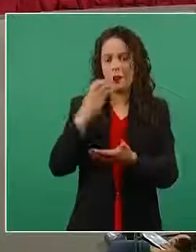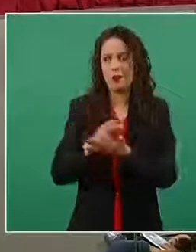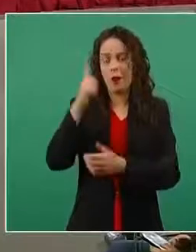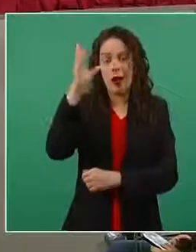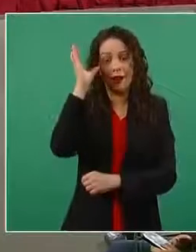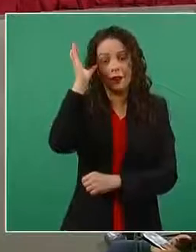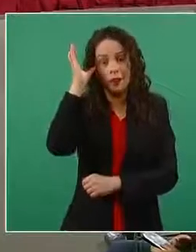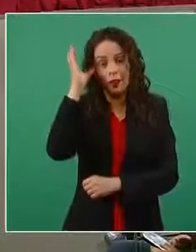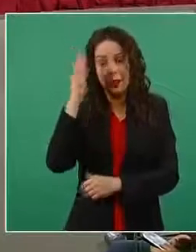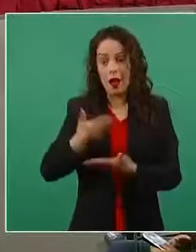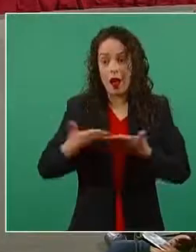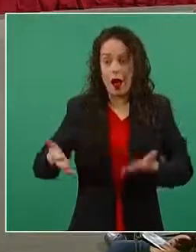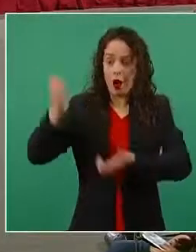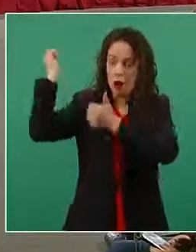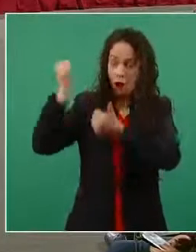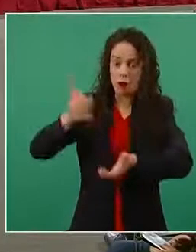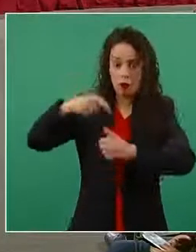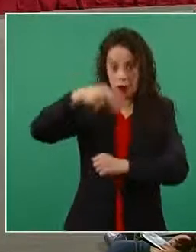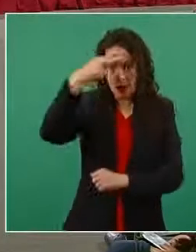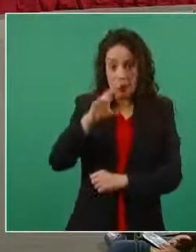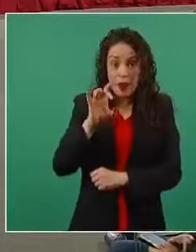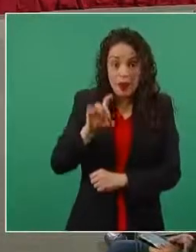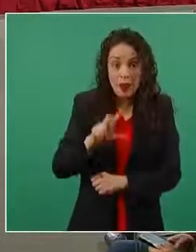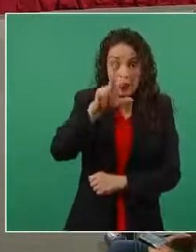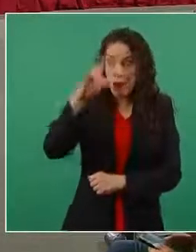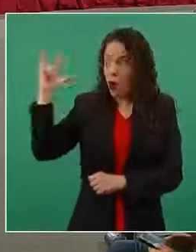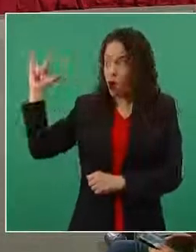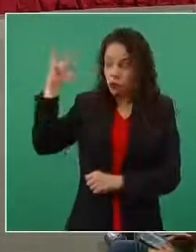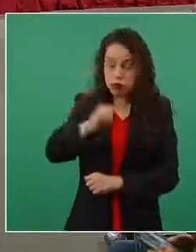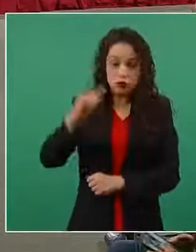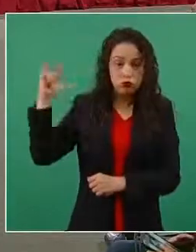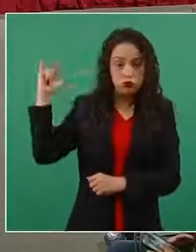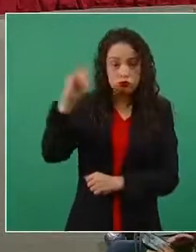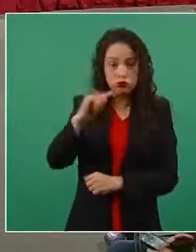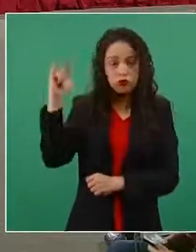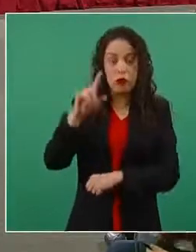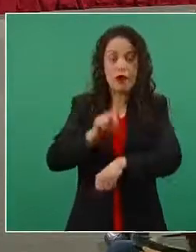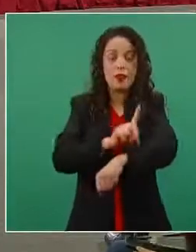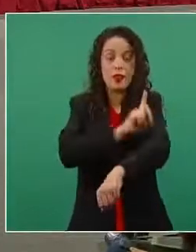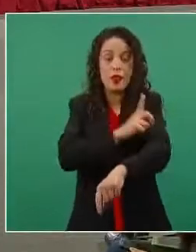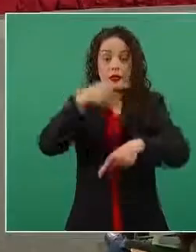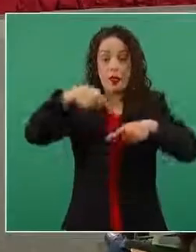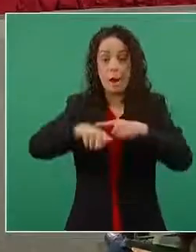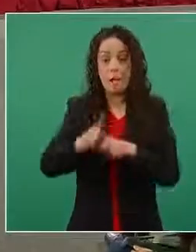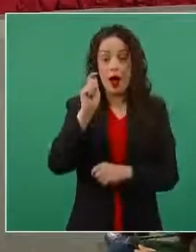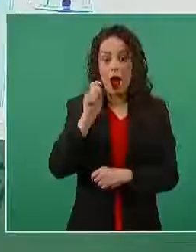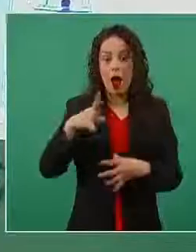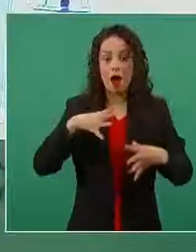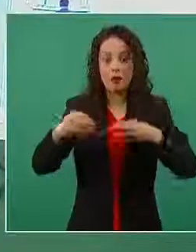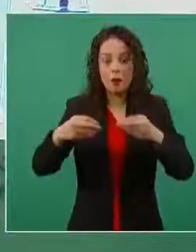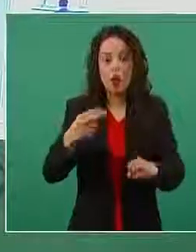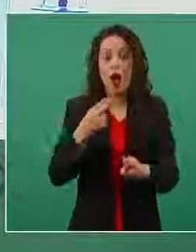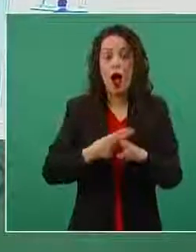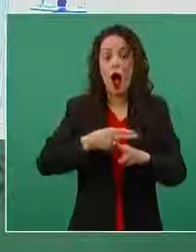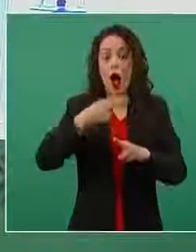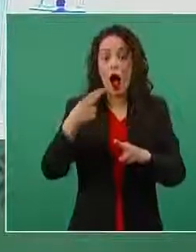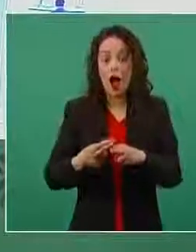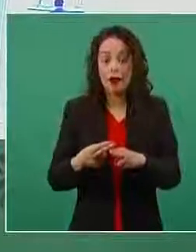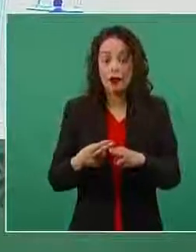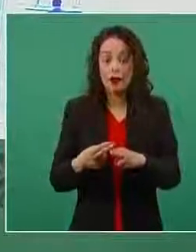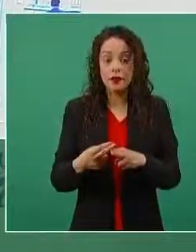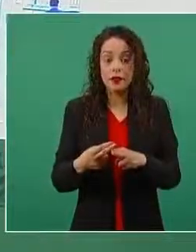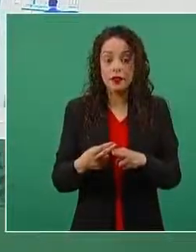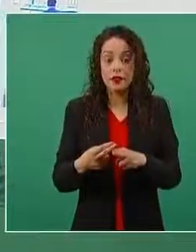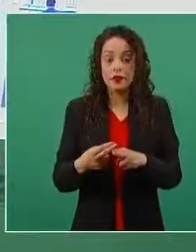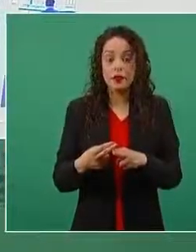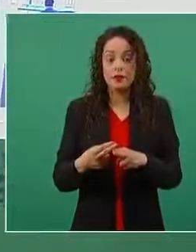ahora han llegado a México 38 aviones de suministros desde el inicio de la pandemia hasta el envío de